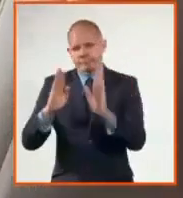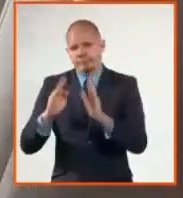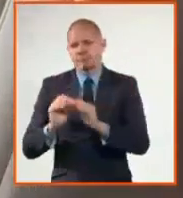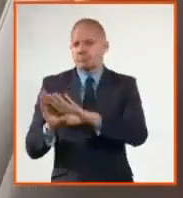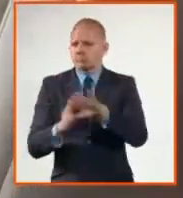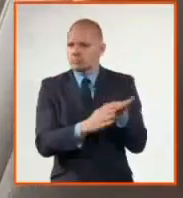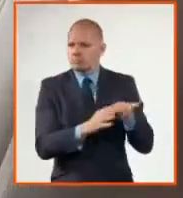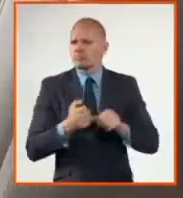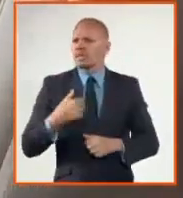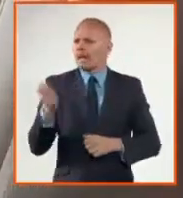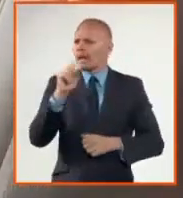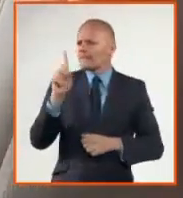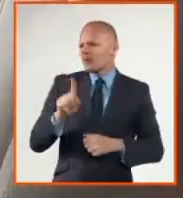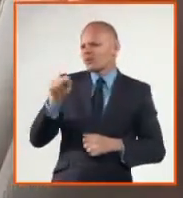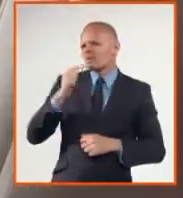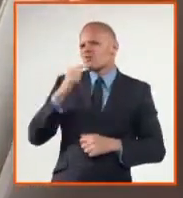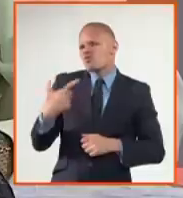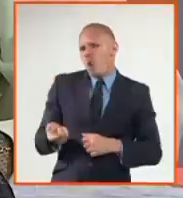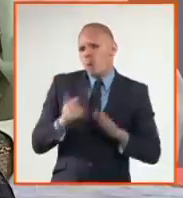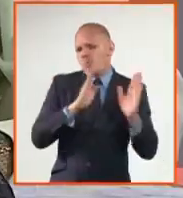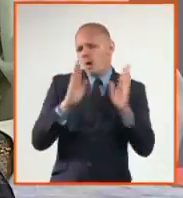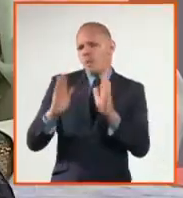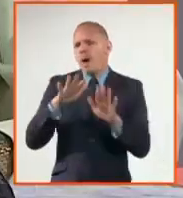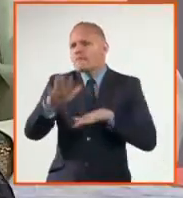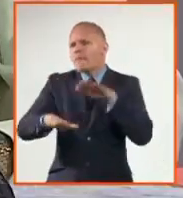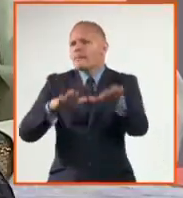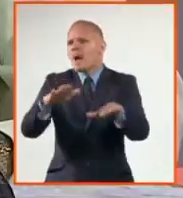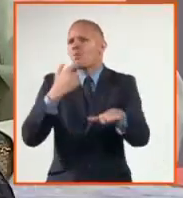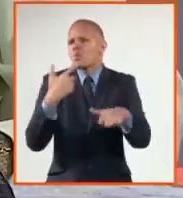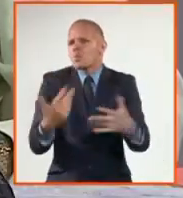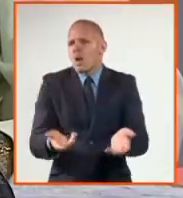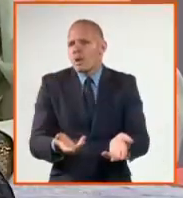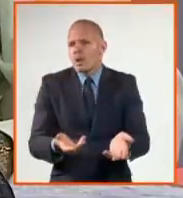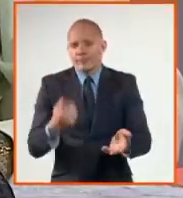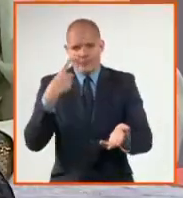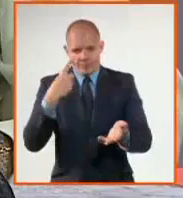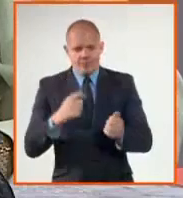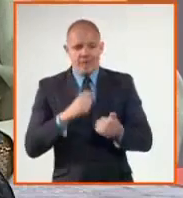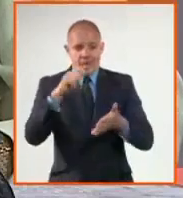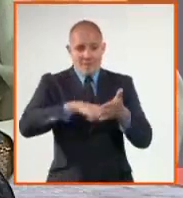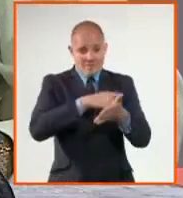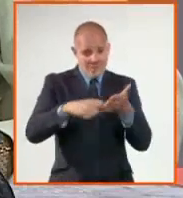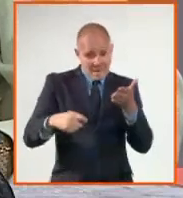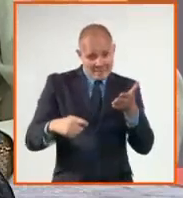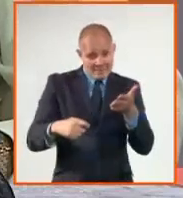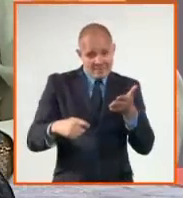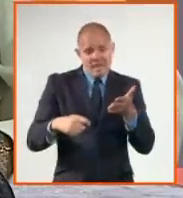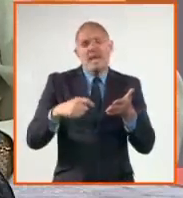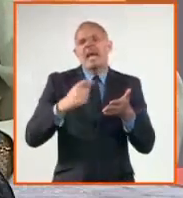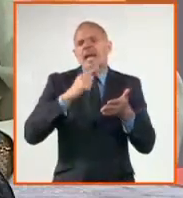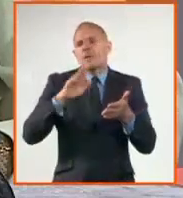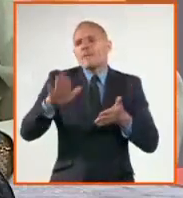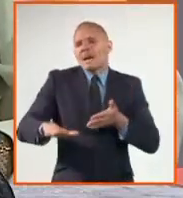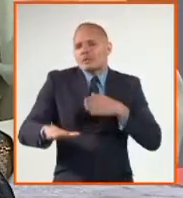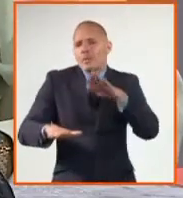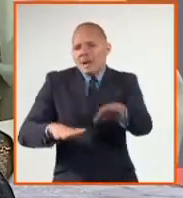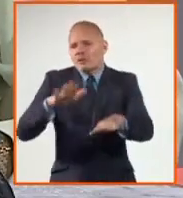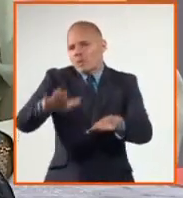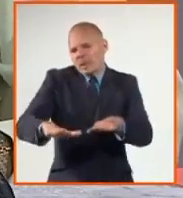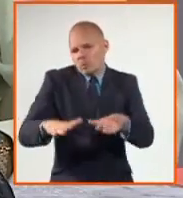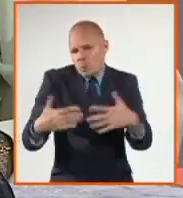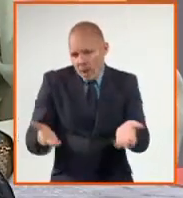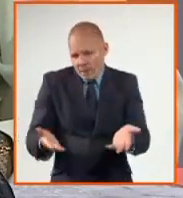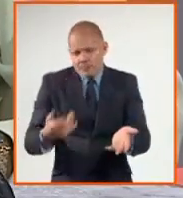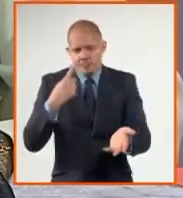concibe cuáles son los pasos venideros si la estrategia concibe que antes de terminar el año nosotros podamos recuperar